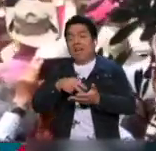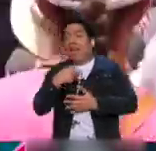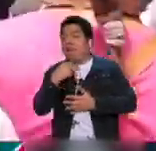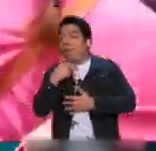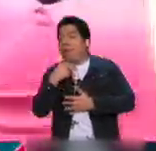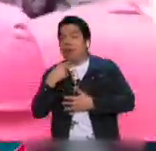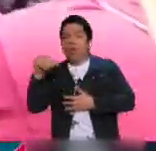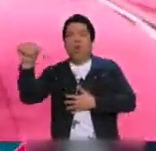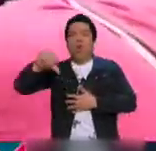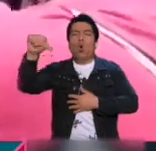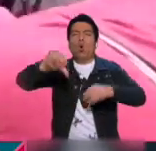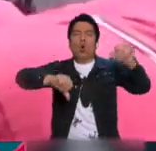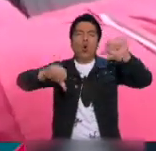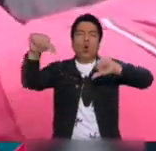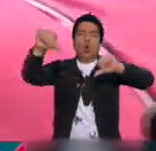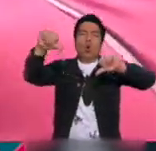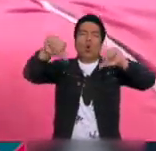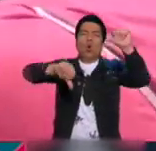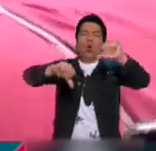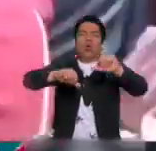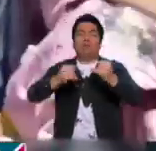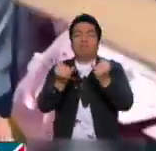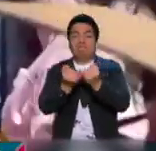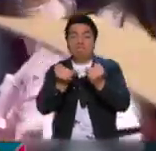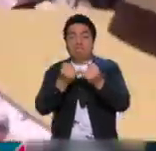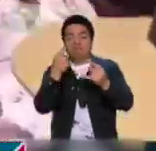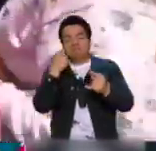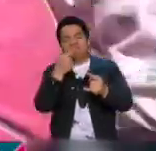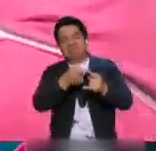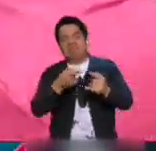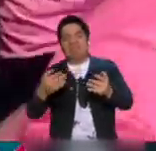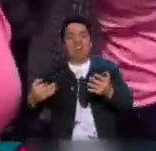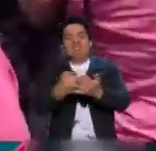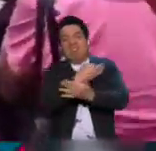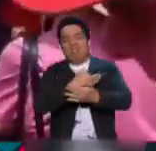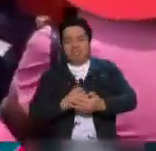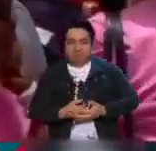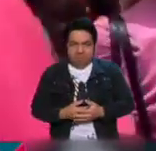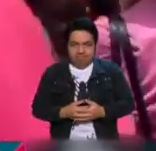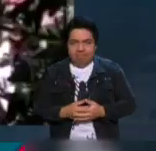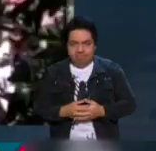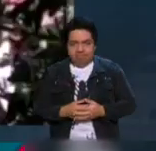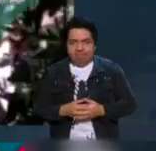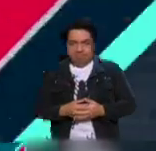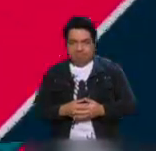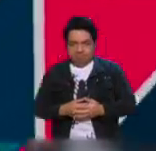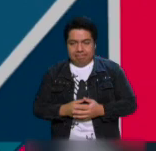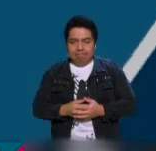quien fue abuchada por algunos participantes que incluso la tacharon de traidora.